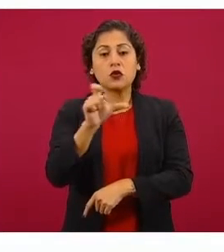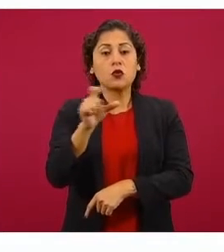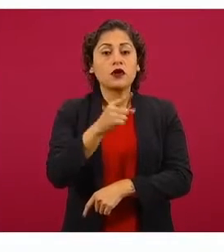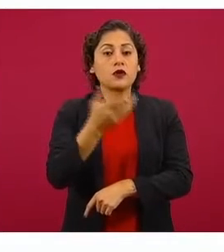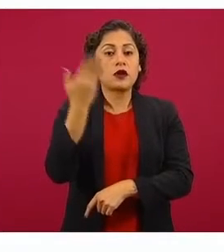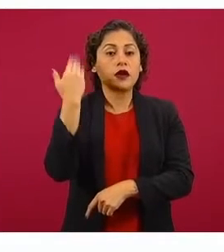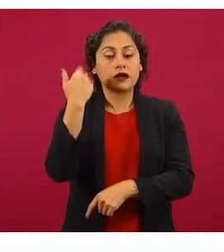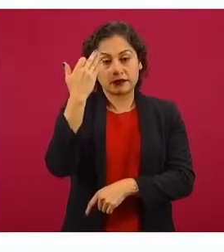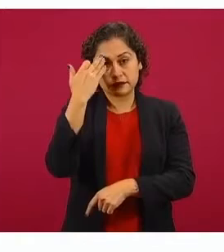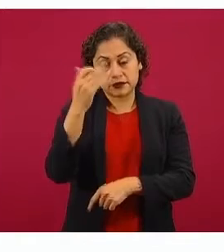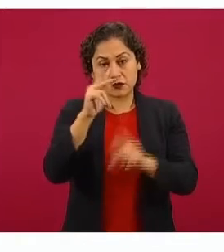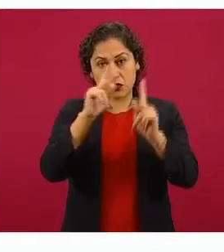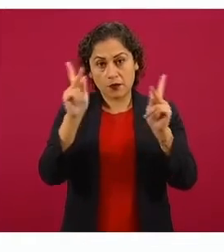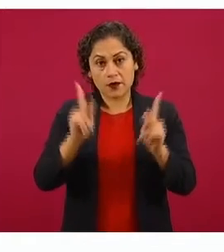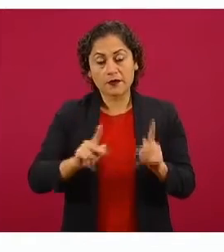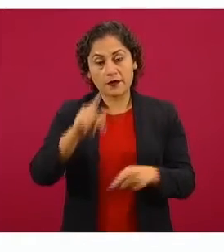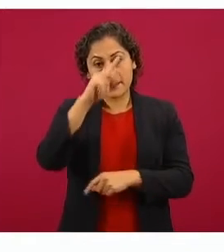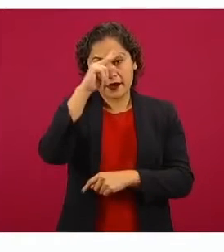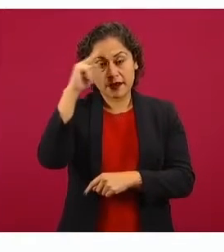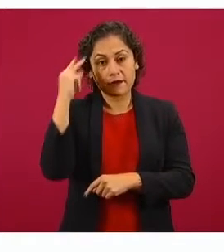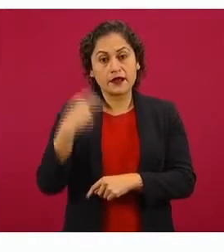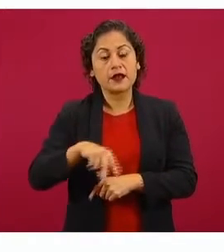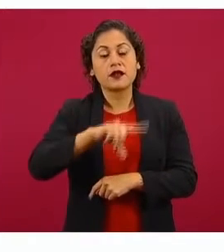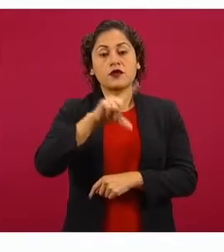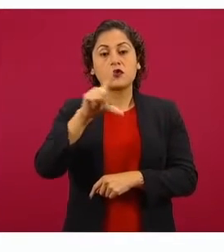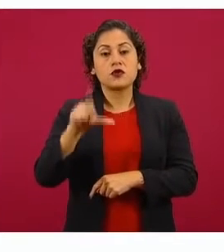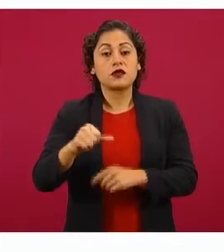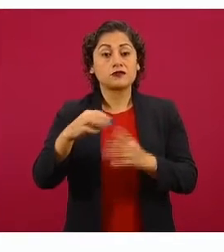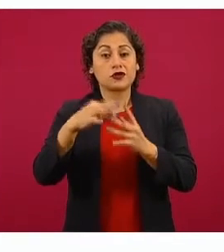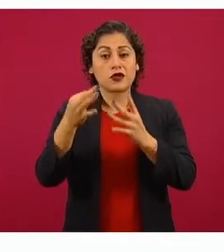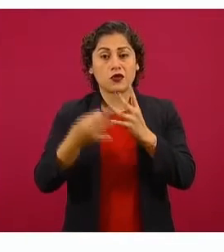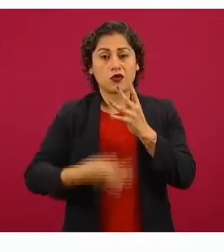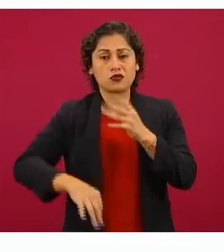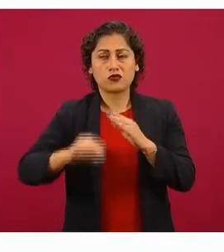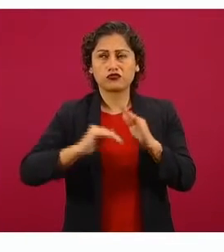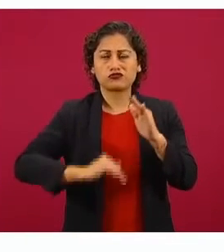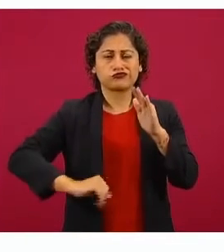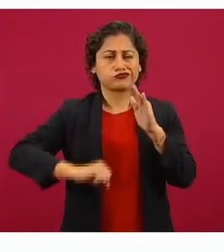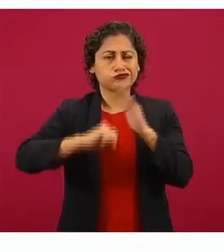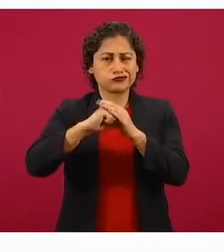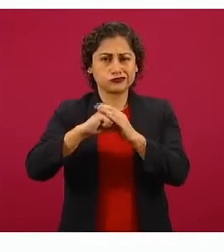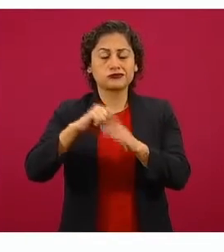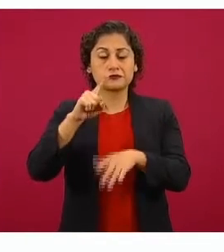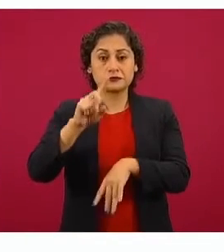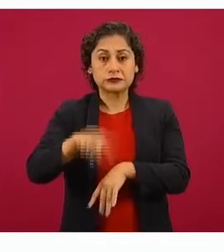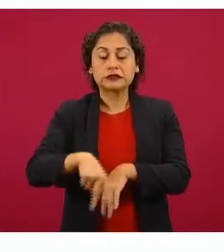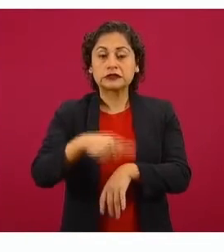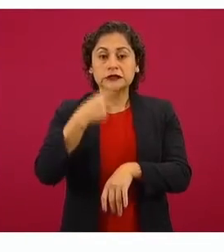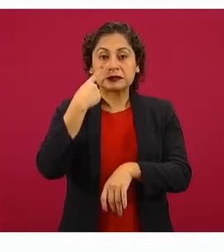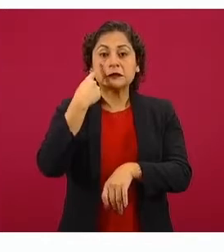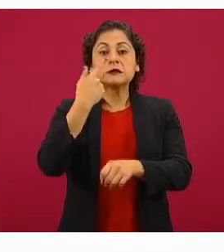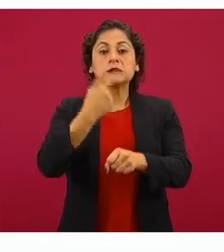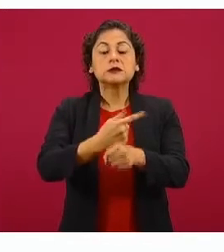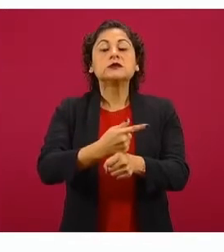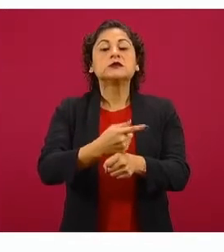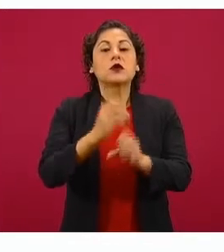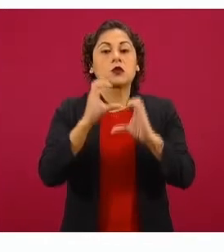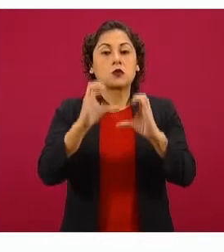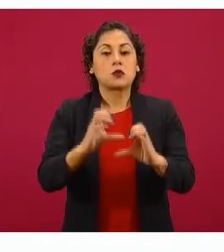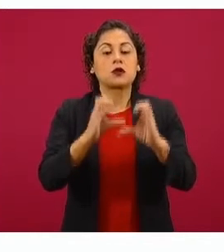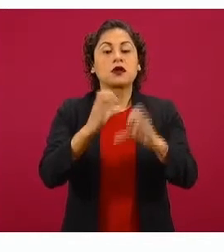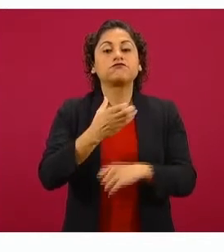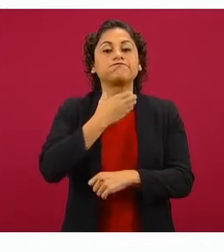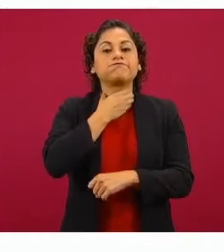verano. Posteriormente, en el otoño empezó a subir, tuvo un descontrol muy importante con grave amenaza de que se sobreocuparan los